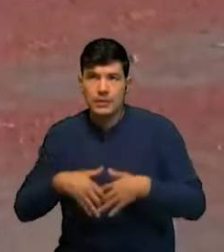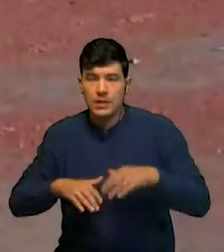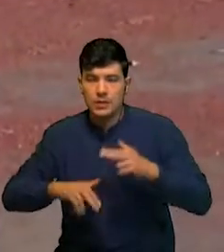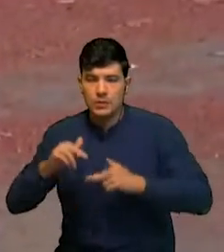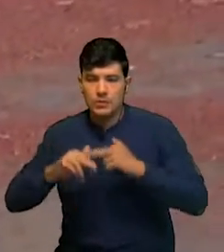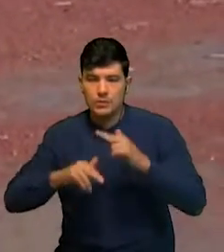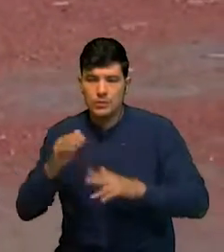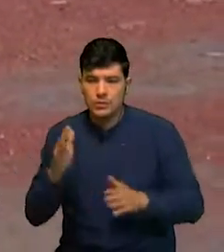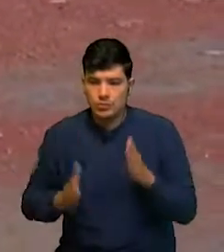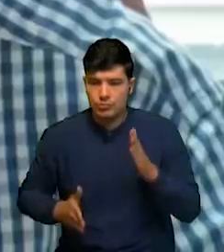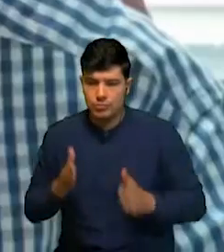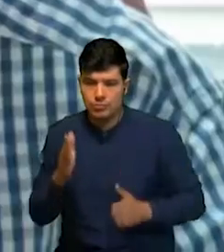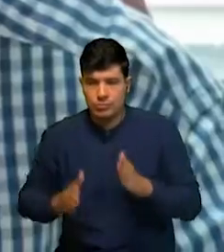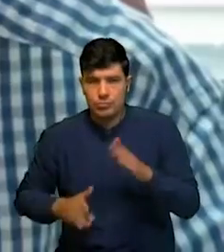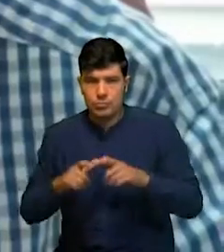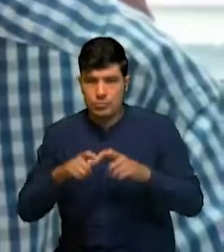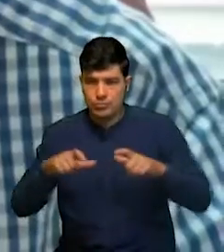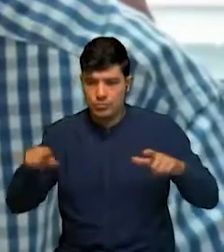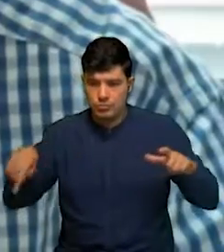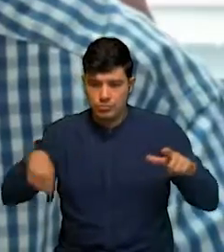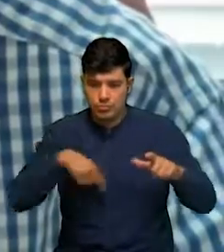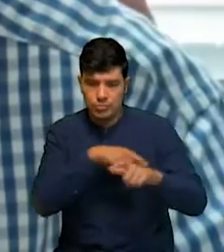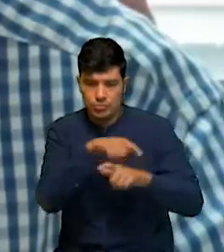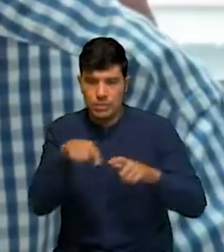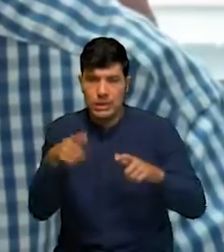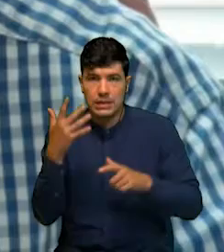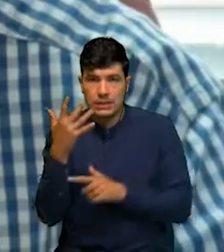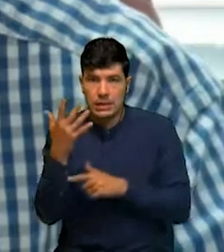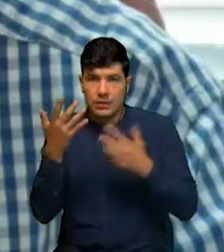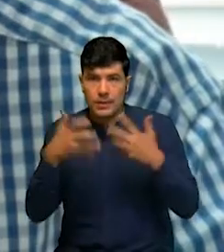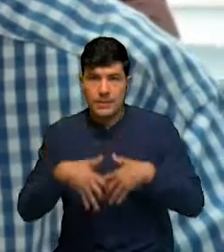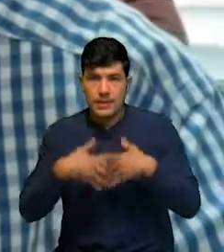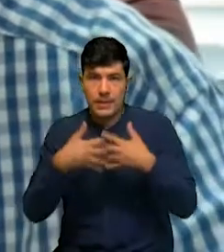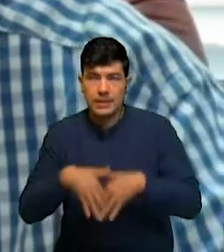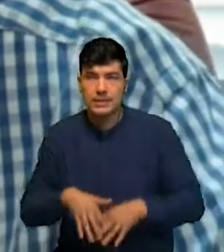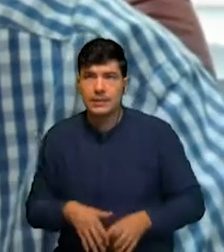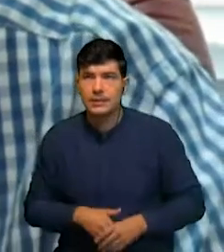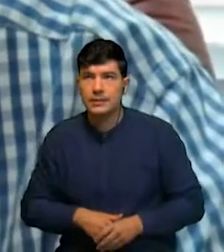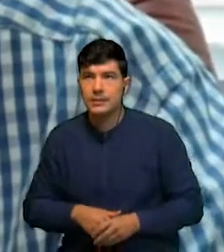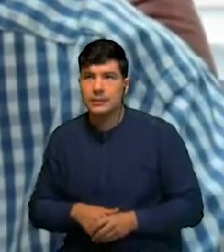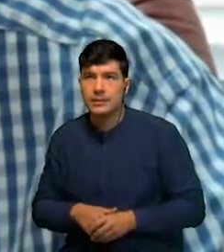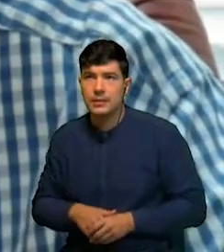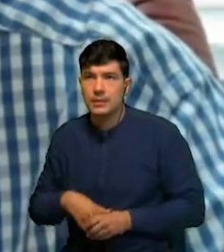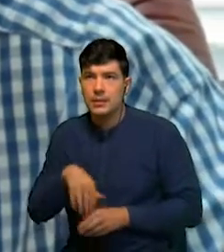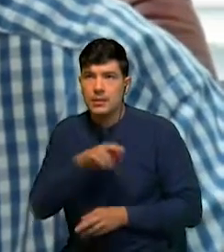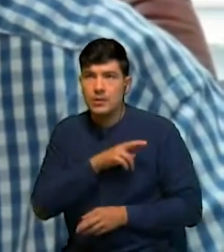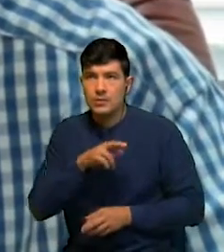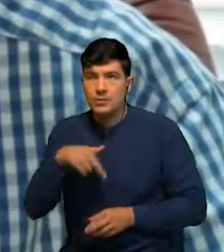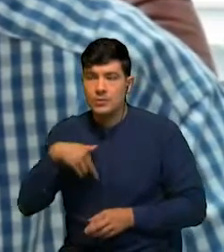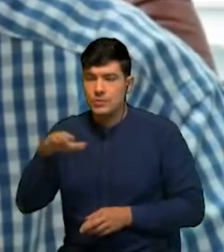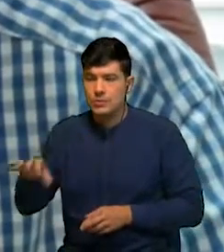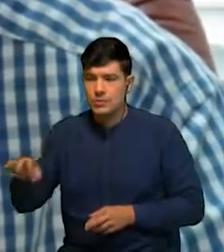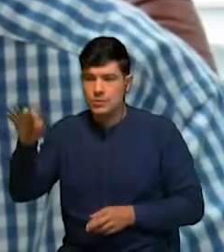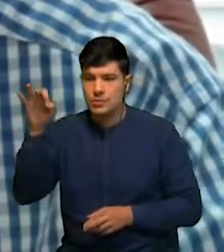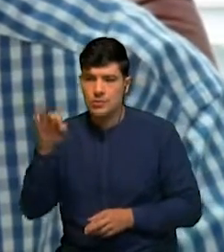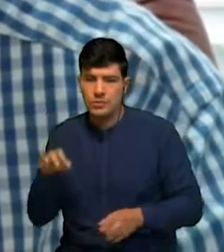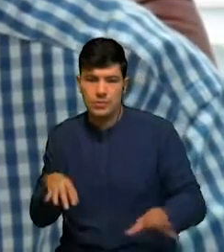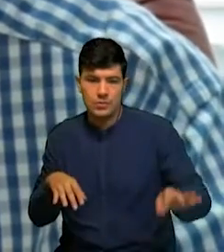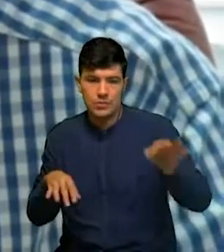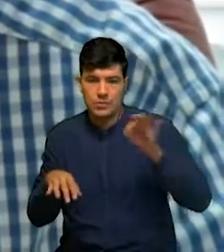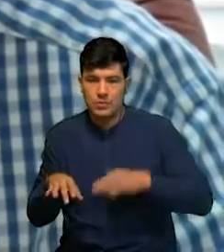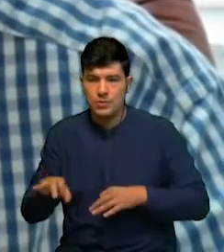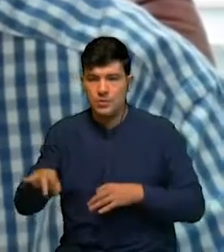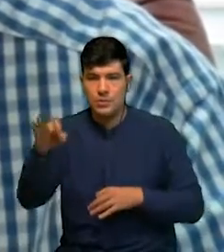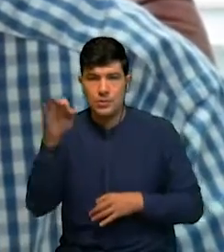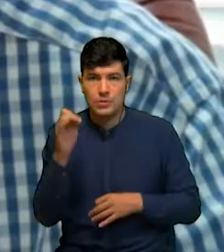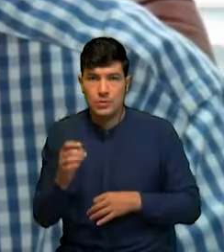Luis Enrique Figueroa Rey tuvo 5 oferentes. Tuvimos una selección abreviada con 1